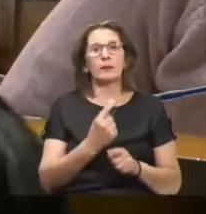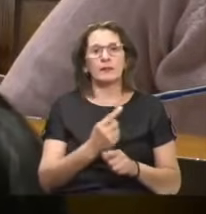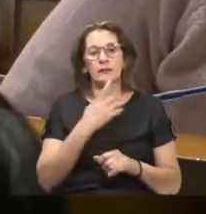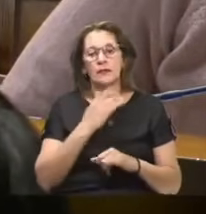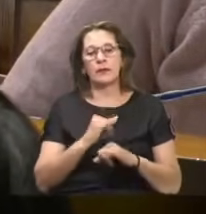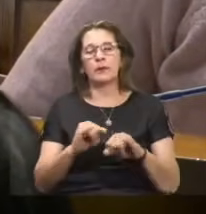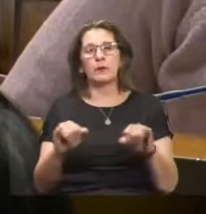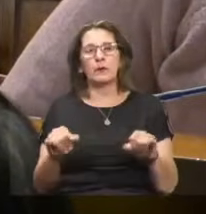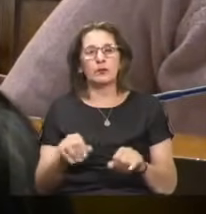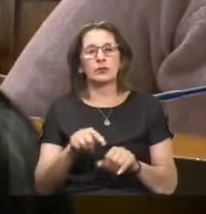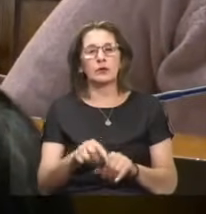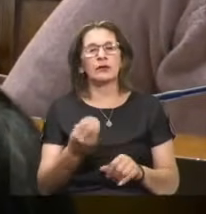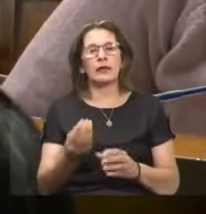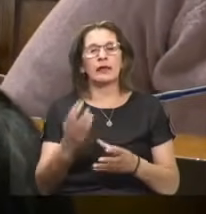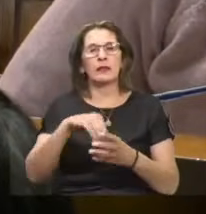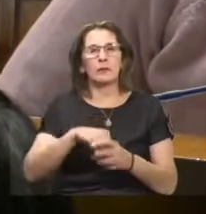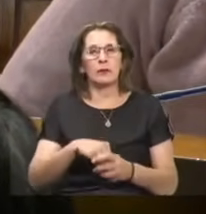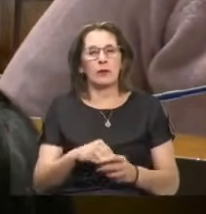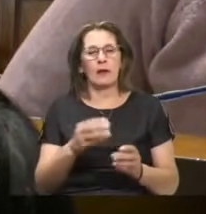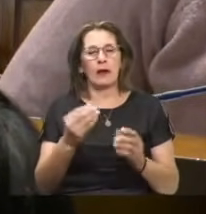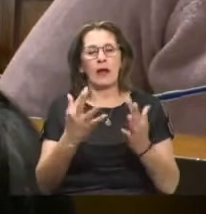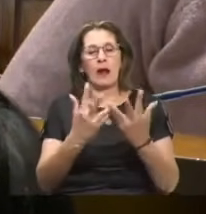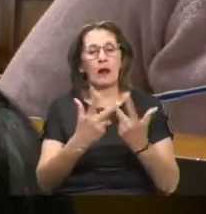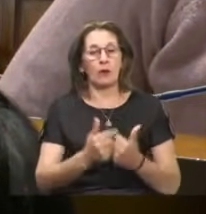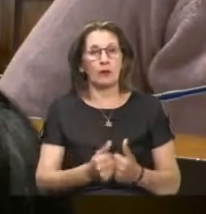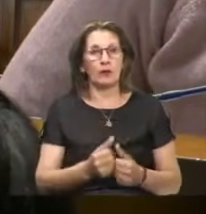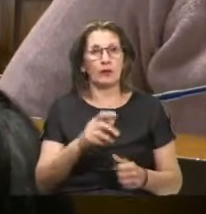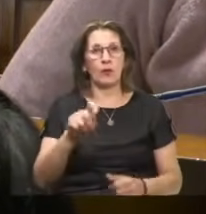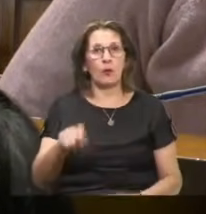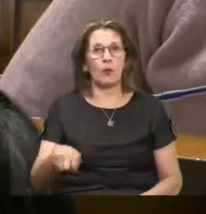promoción que impone al órgano